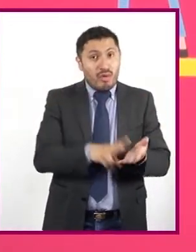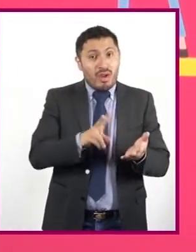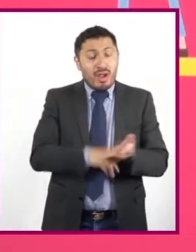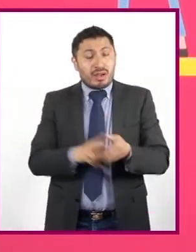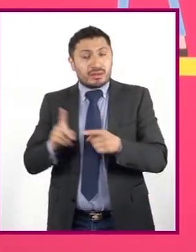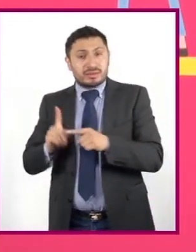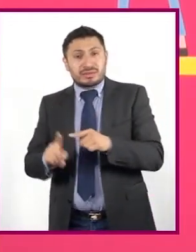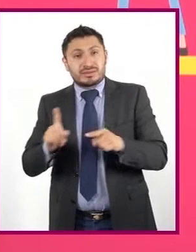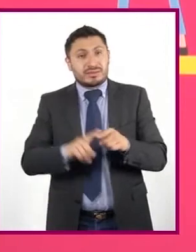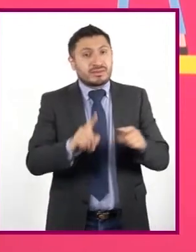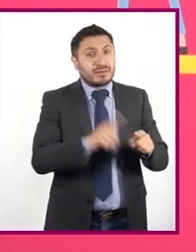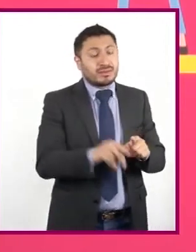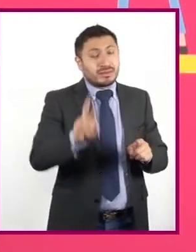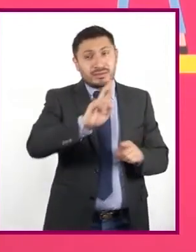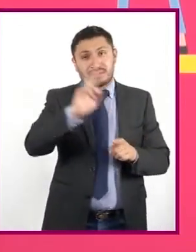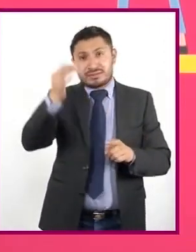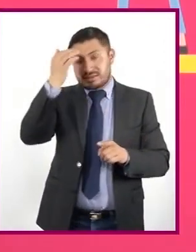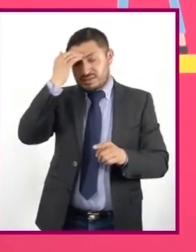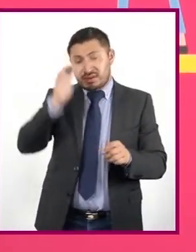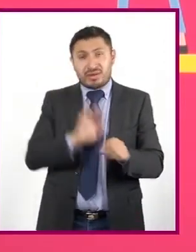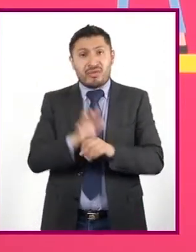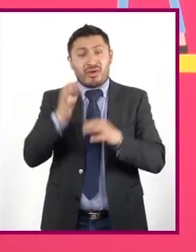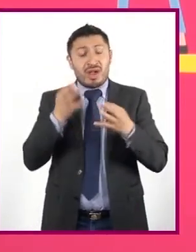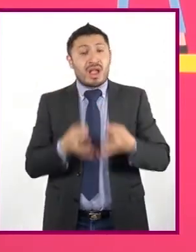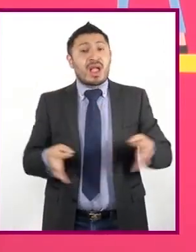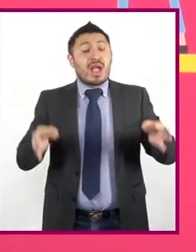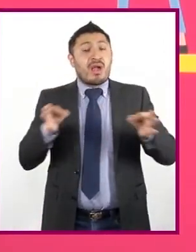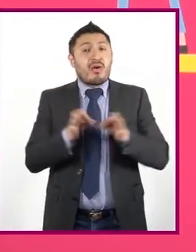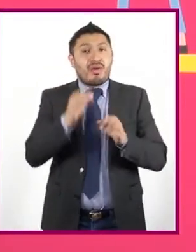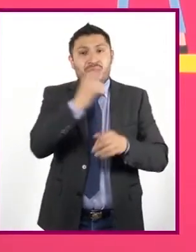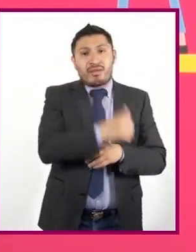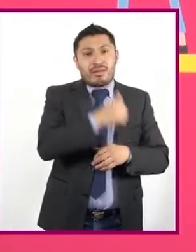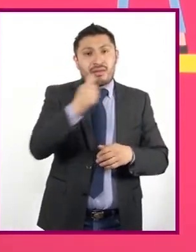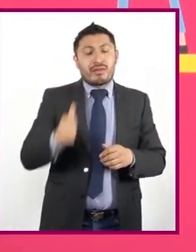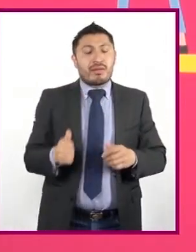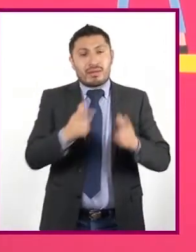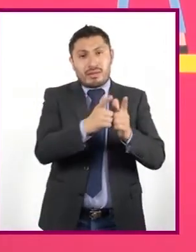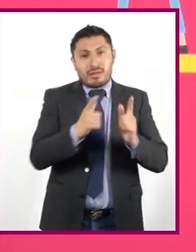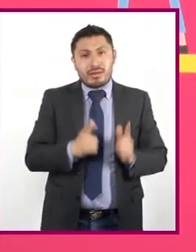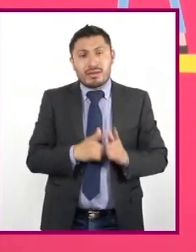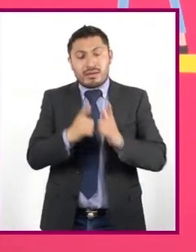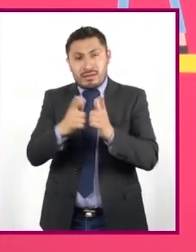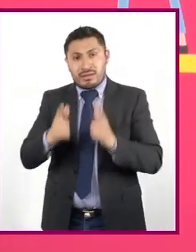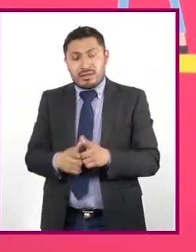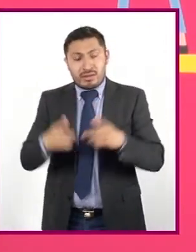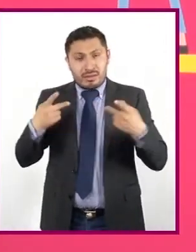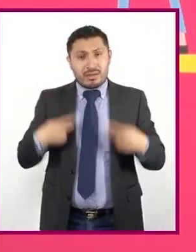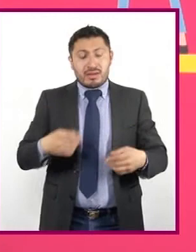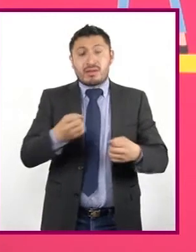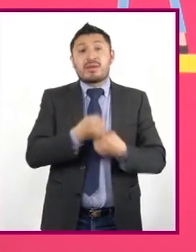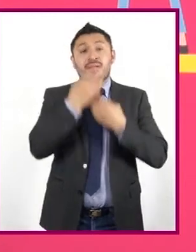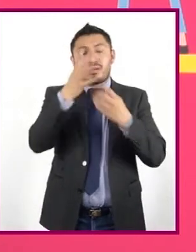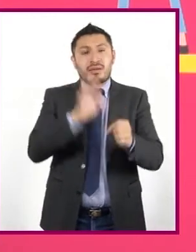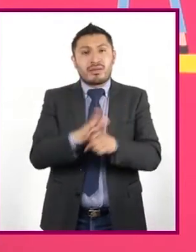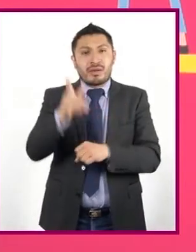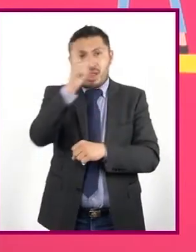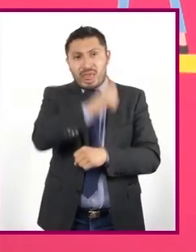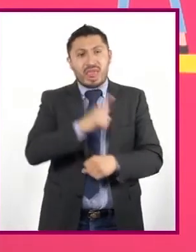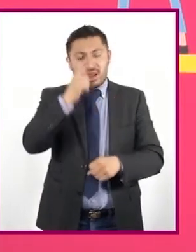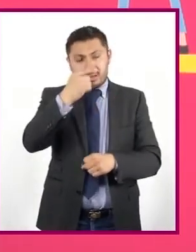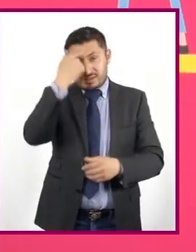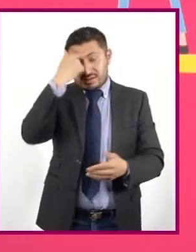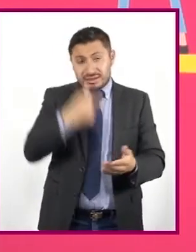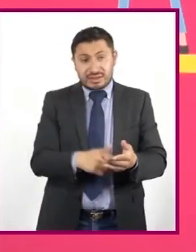diversidad, al reconocer la importancia de que cada grupo y persona se exprese en la lengua que les parezca y que